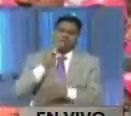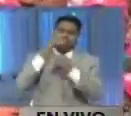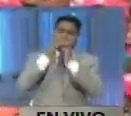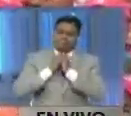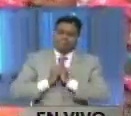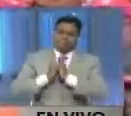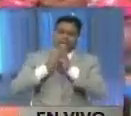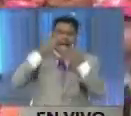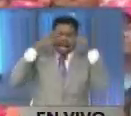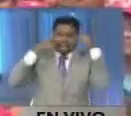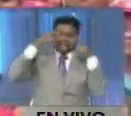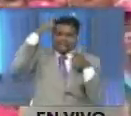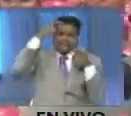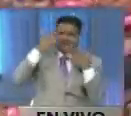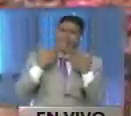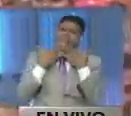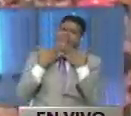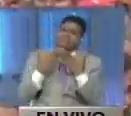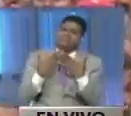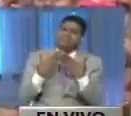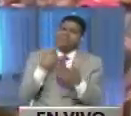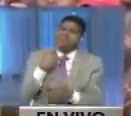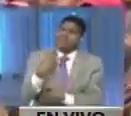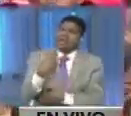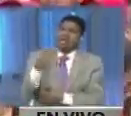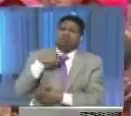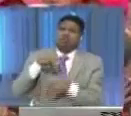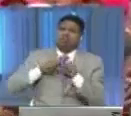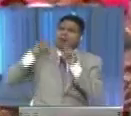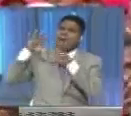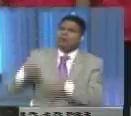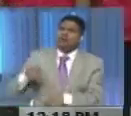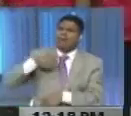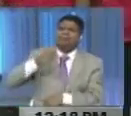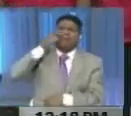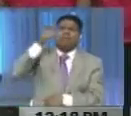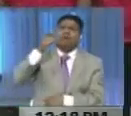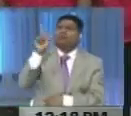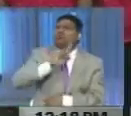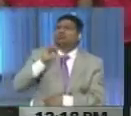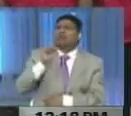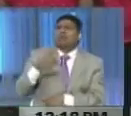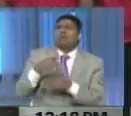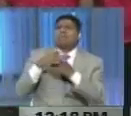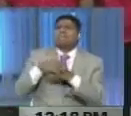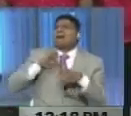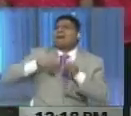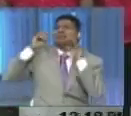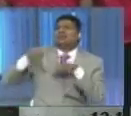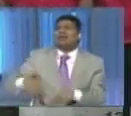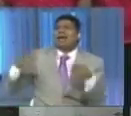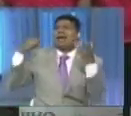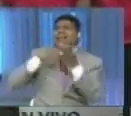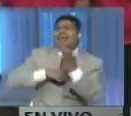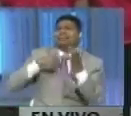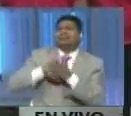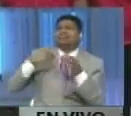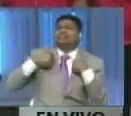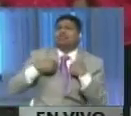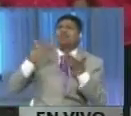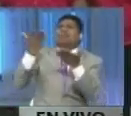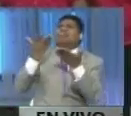Y dígale que no vamos a abandonar este pueblo. Que no vamos a abandonar la lucha. Y dígale que le dé